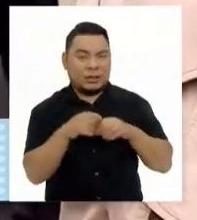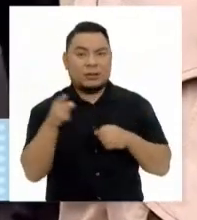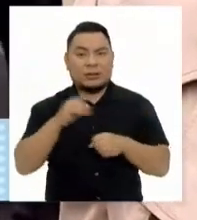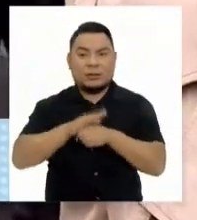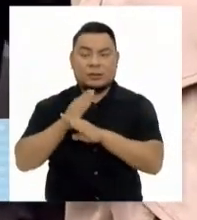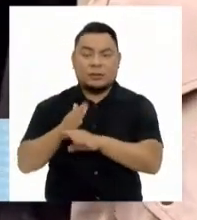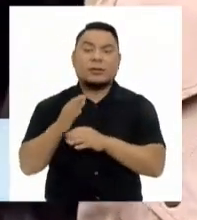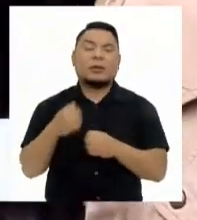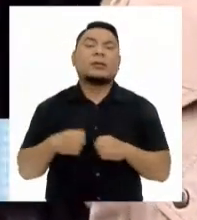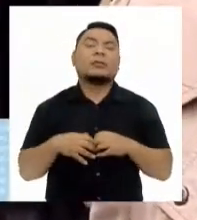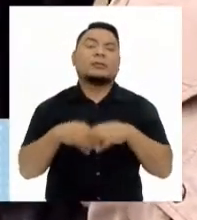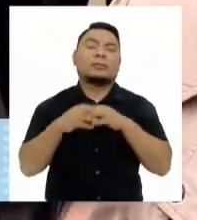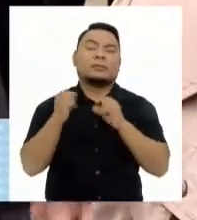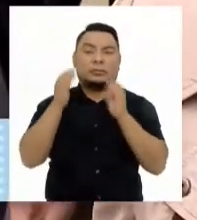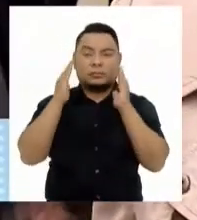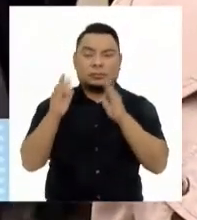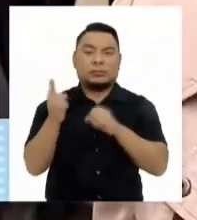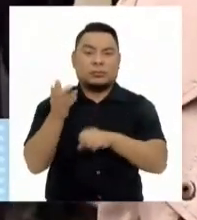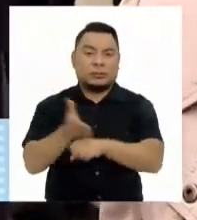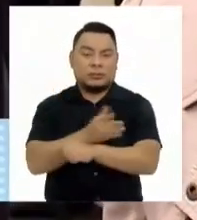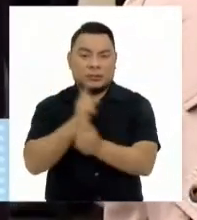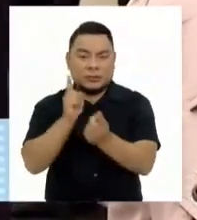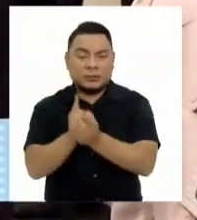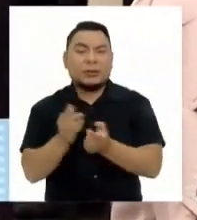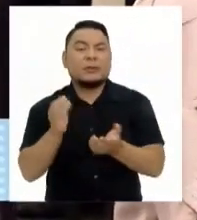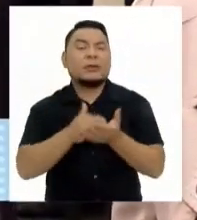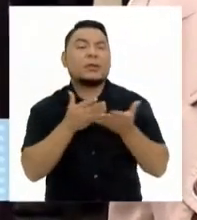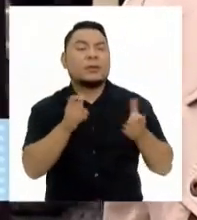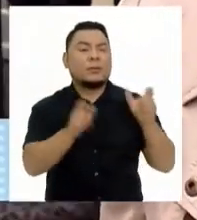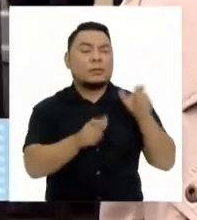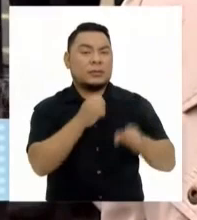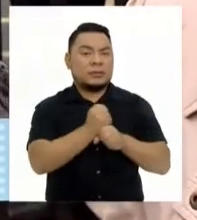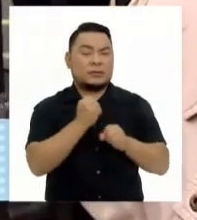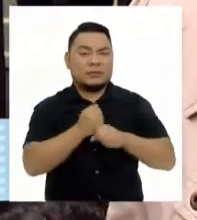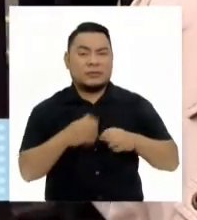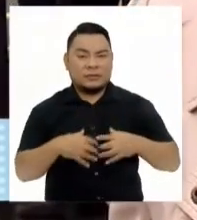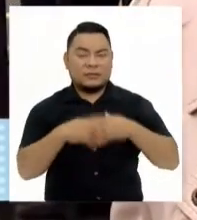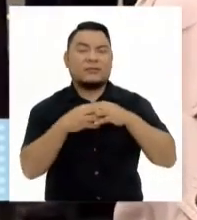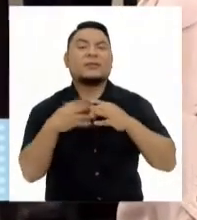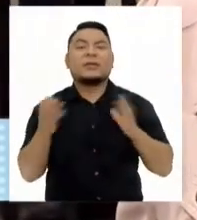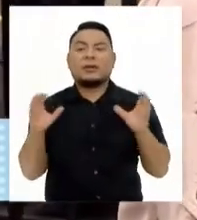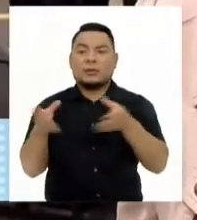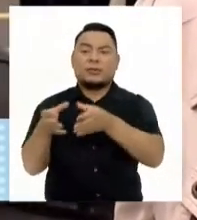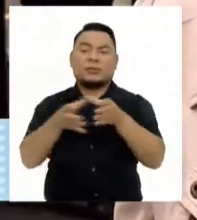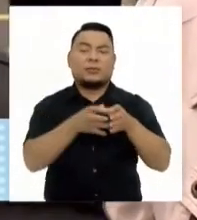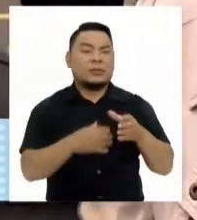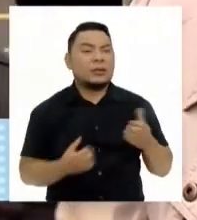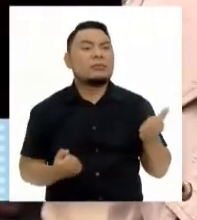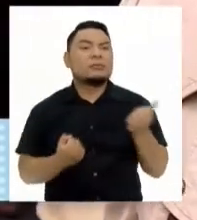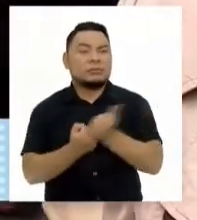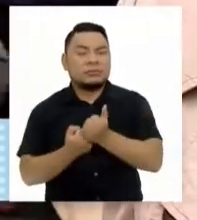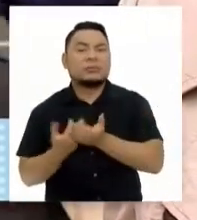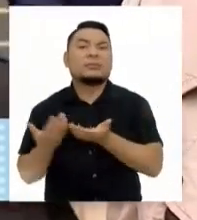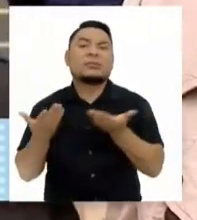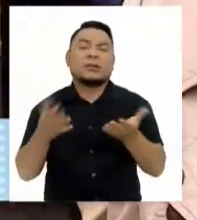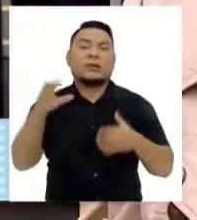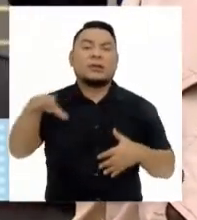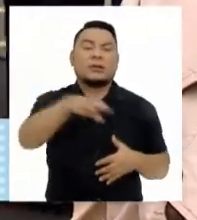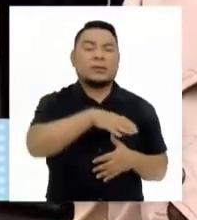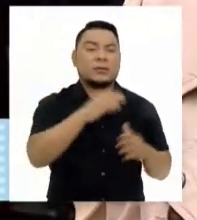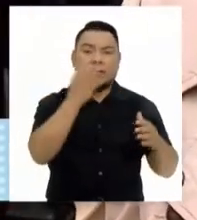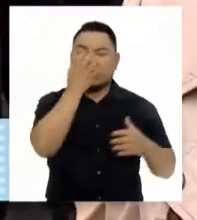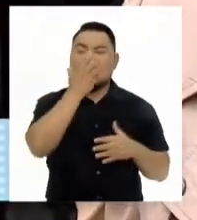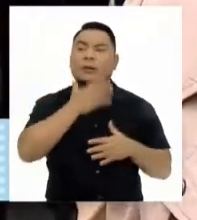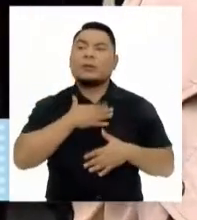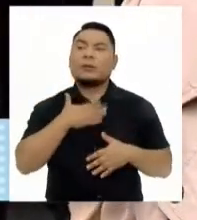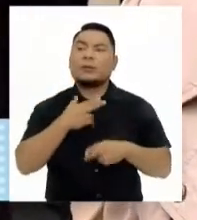pandemia hay que fortalecer el primer nivel de atención, necesitamos más recursos humanos, hay que fortalecer las brigadas, hay que desarrollar los centros de